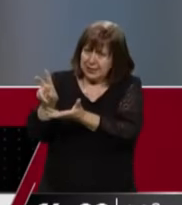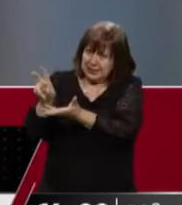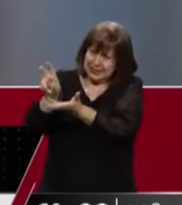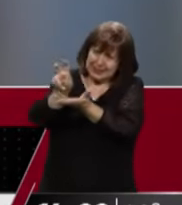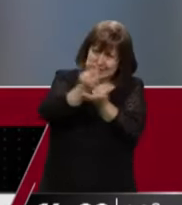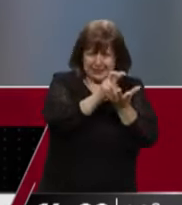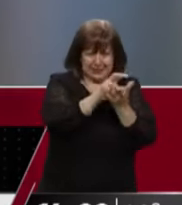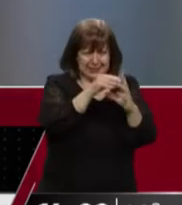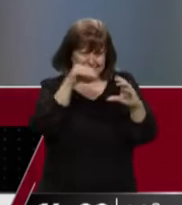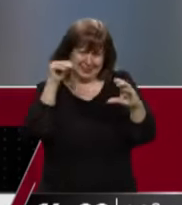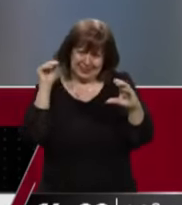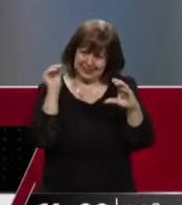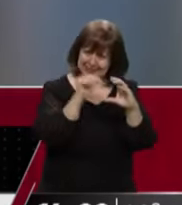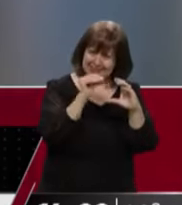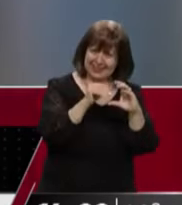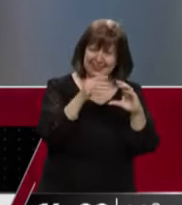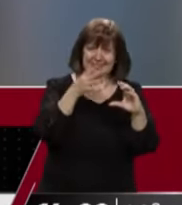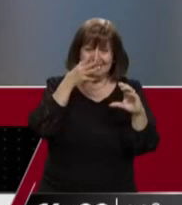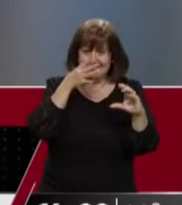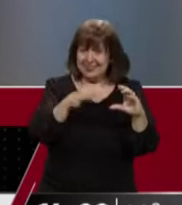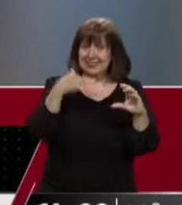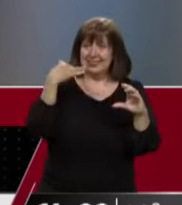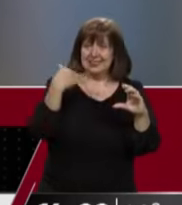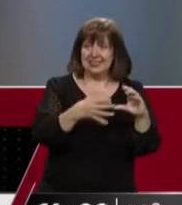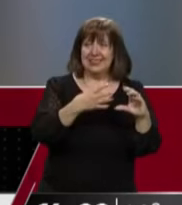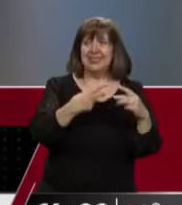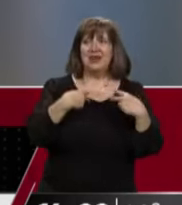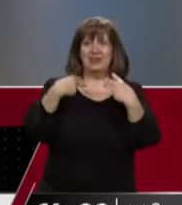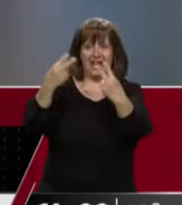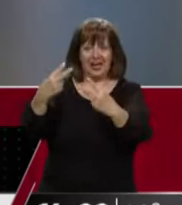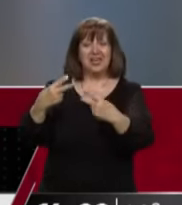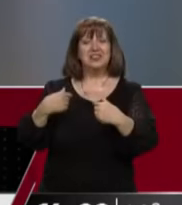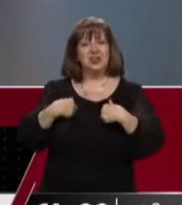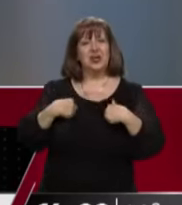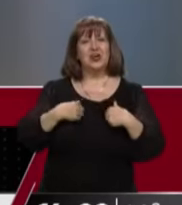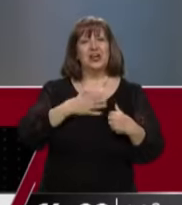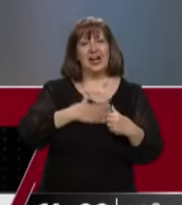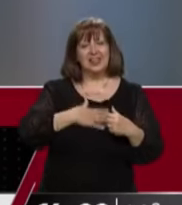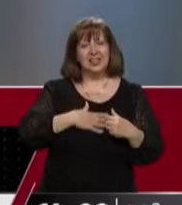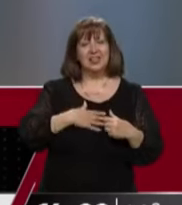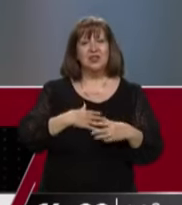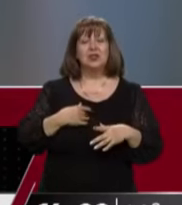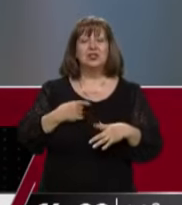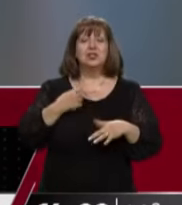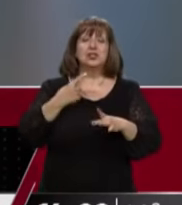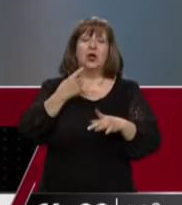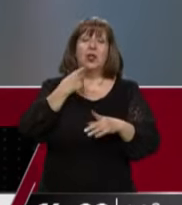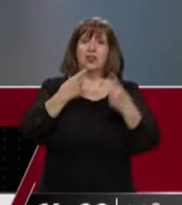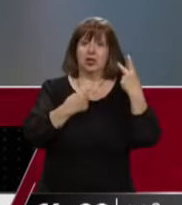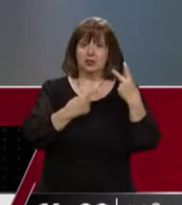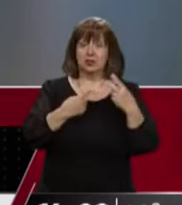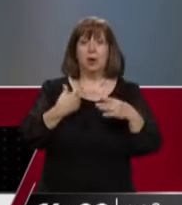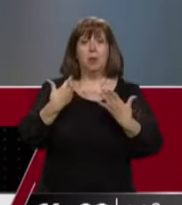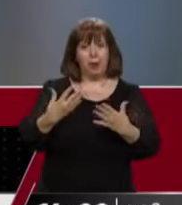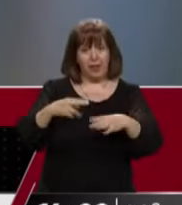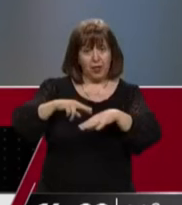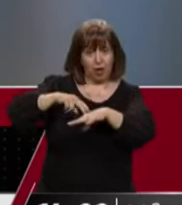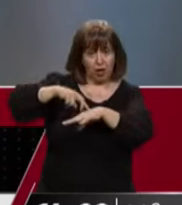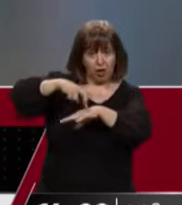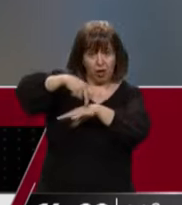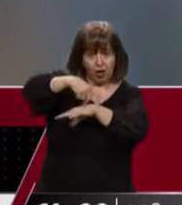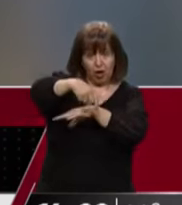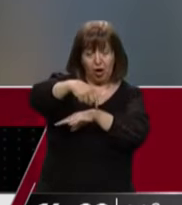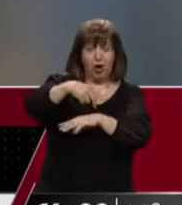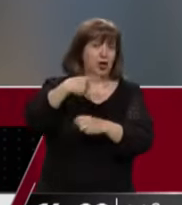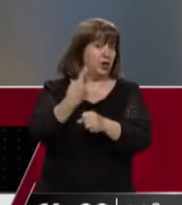para mi familia fue enorme, así que no, me siento muy bien, yo siempre lo he dicho, vuelvo a caminar o no vuelvo a caminar, hay que seguir para